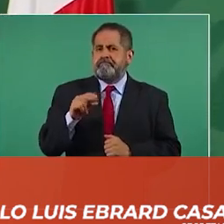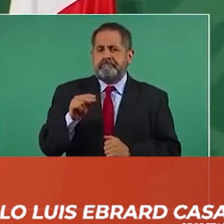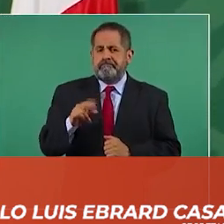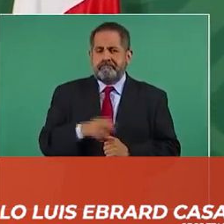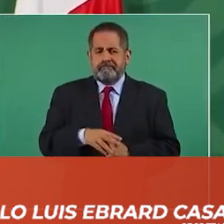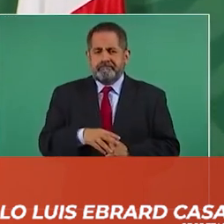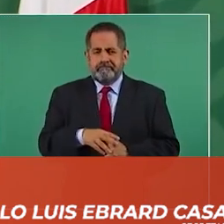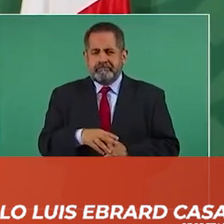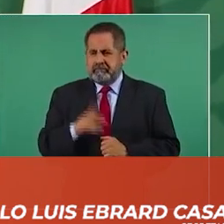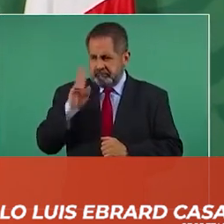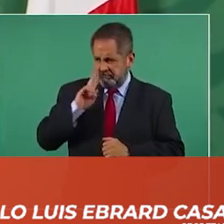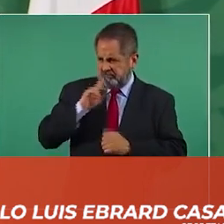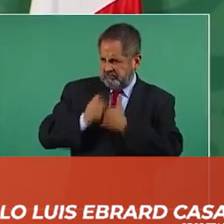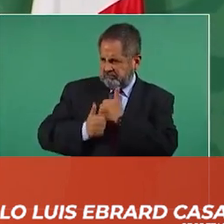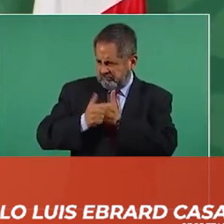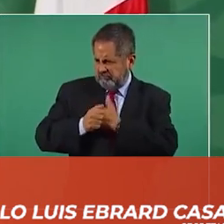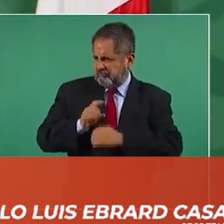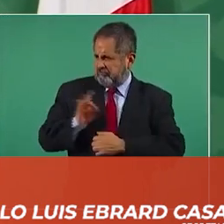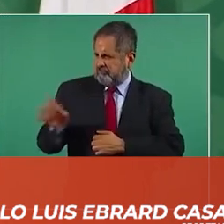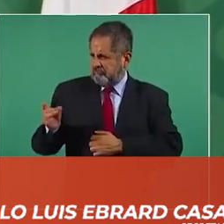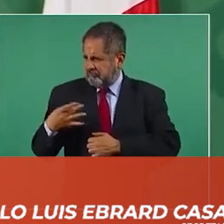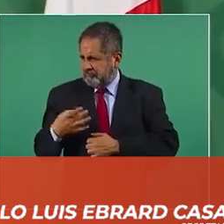juega las vencidas